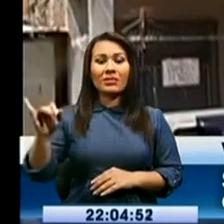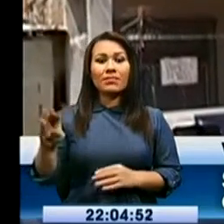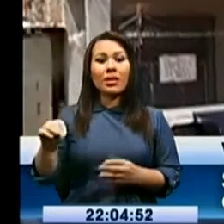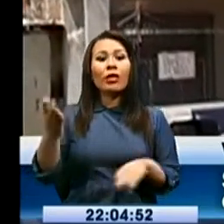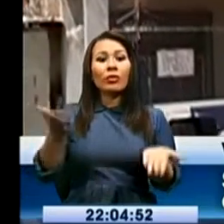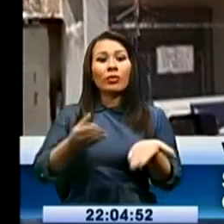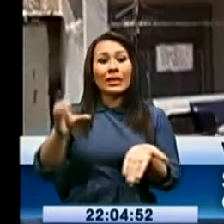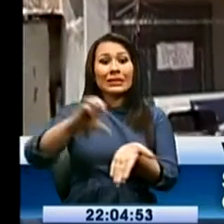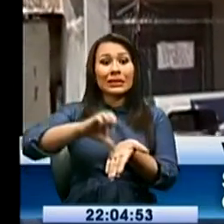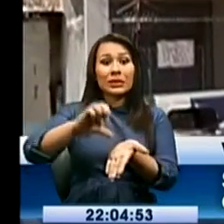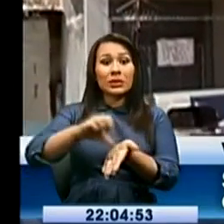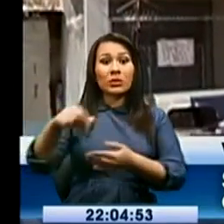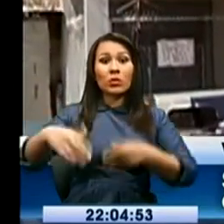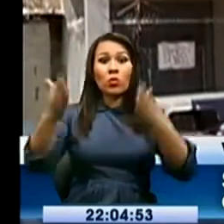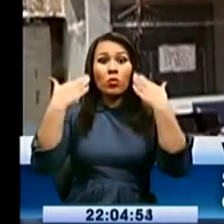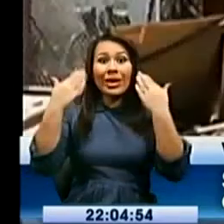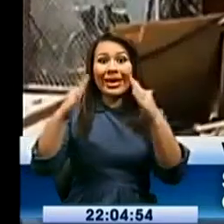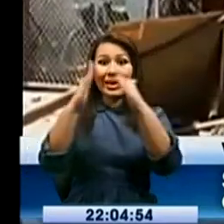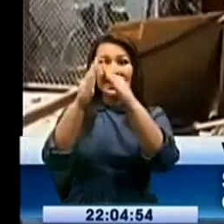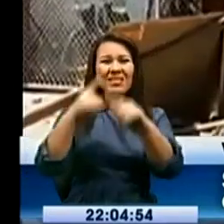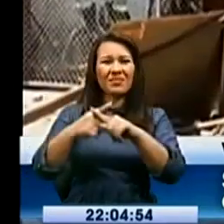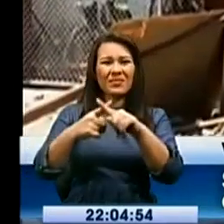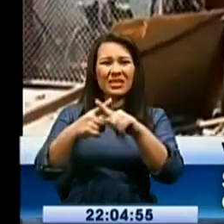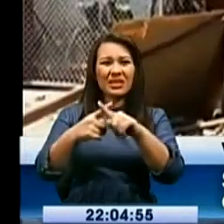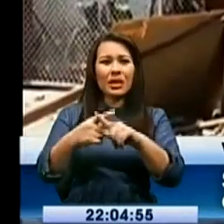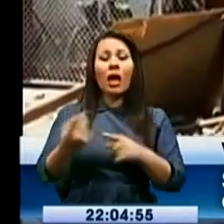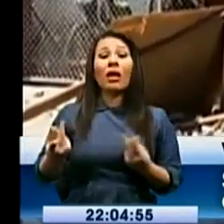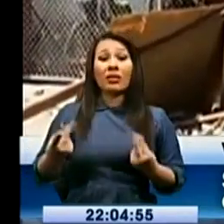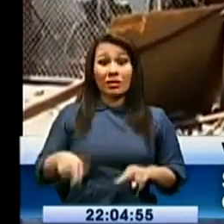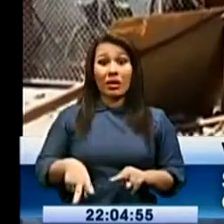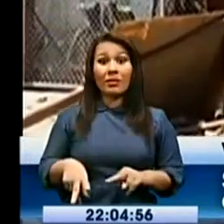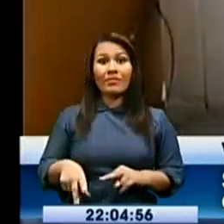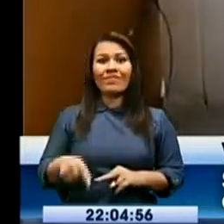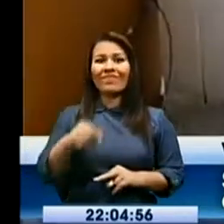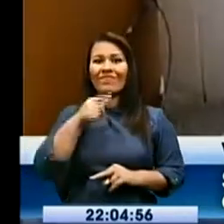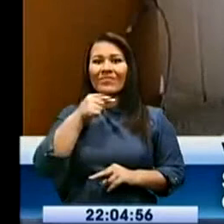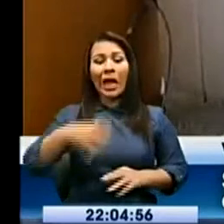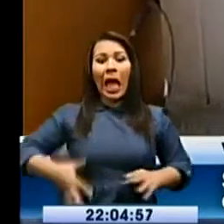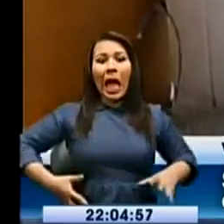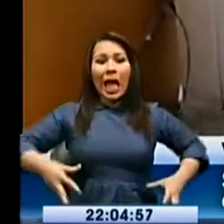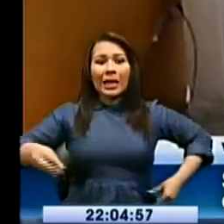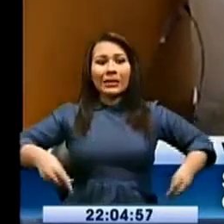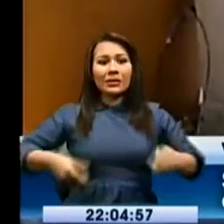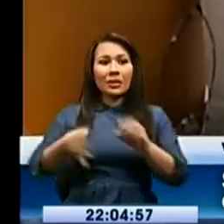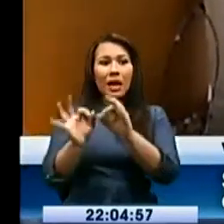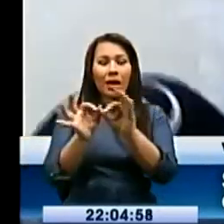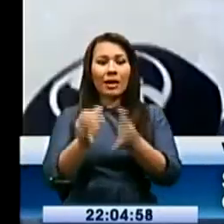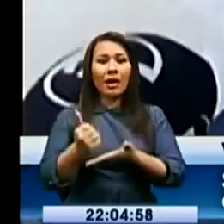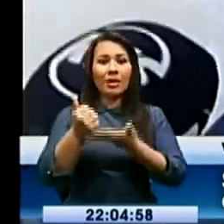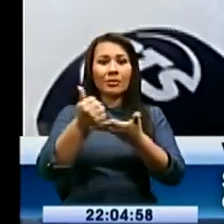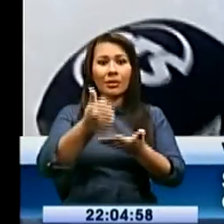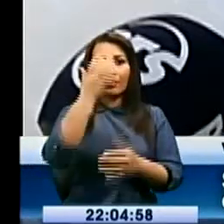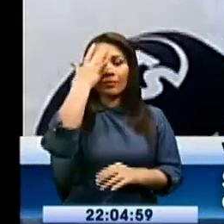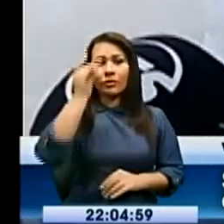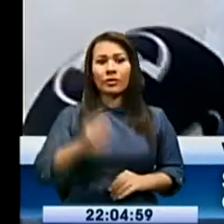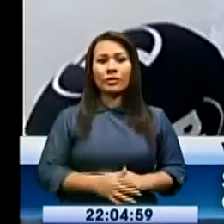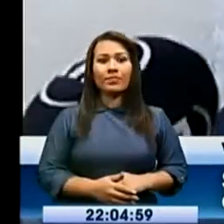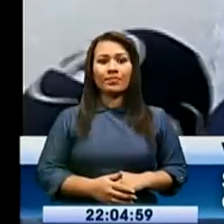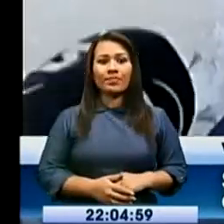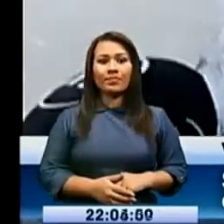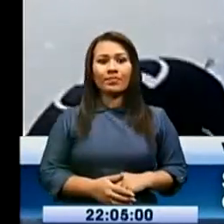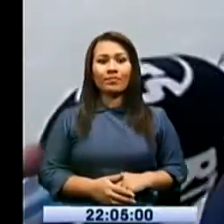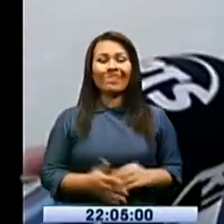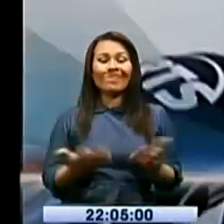de construcción mixta que tuvo que ser intervenido, siendo un gasto inesperado. Bueno, esta de